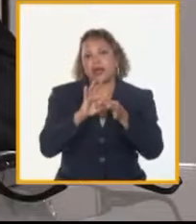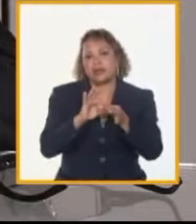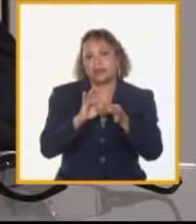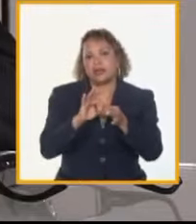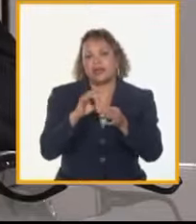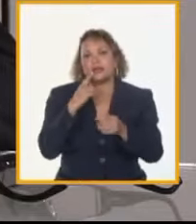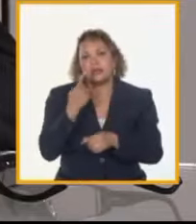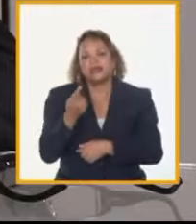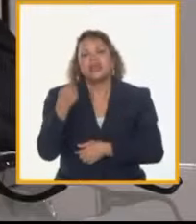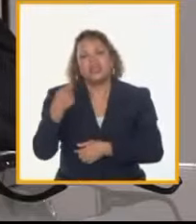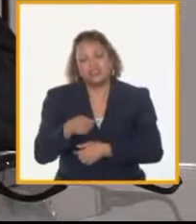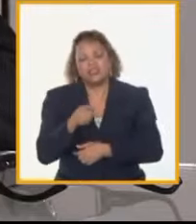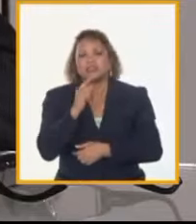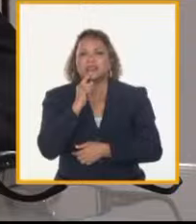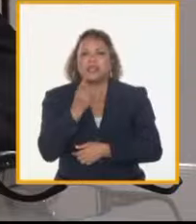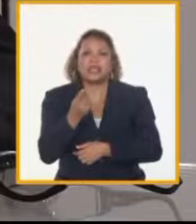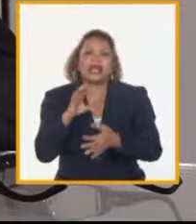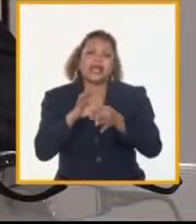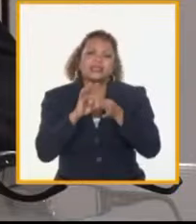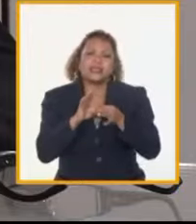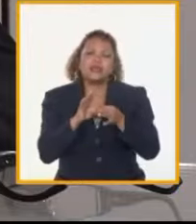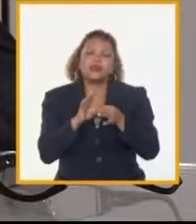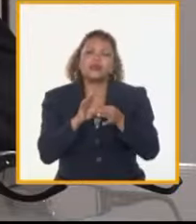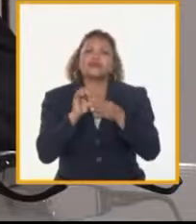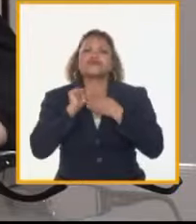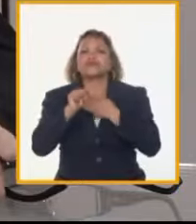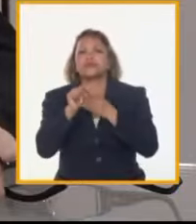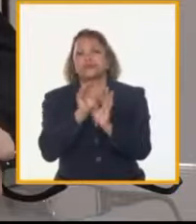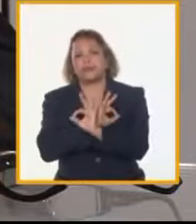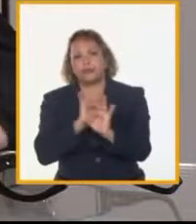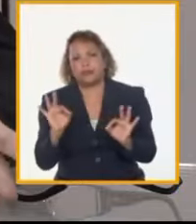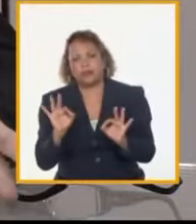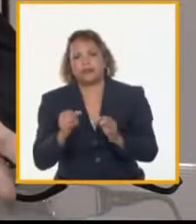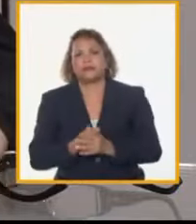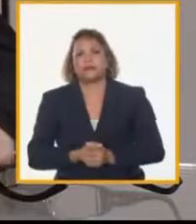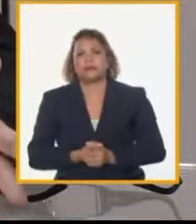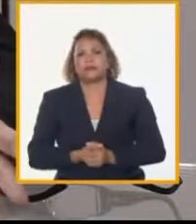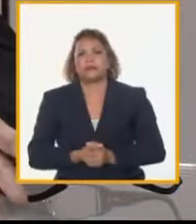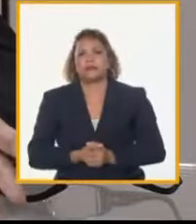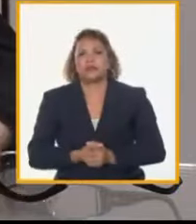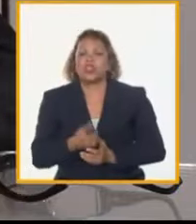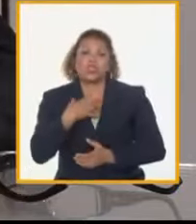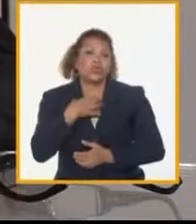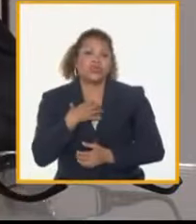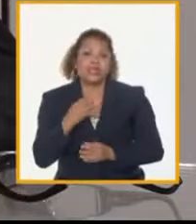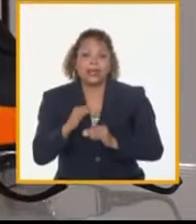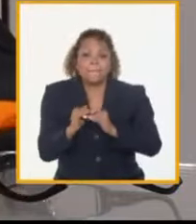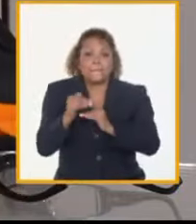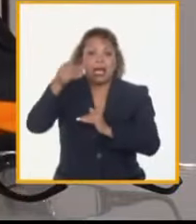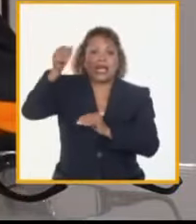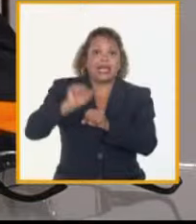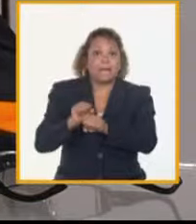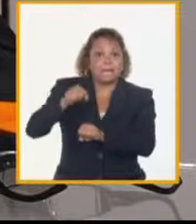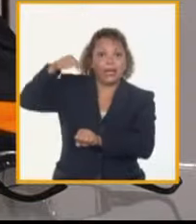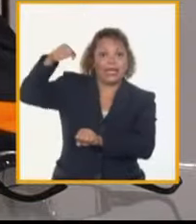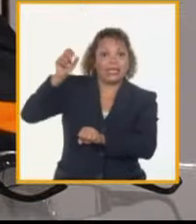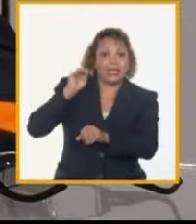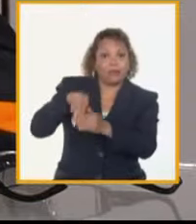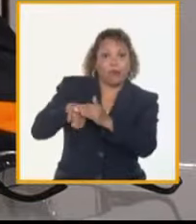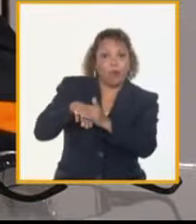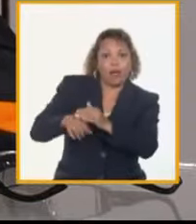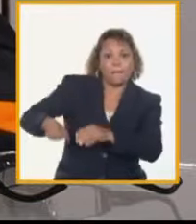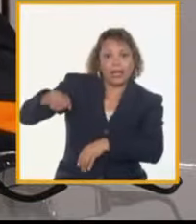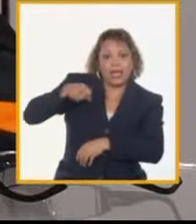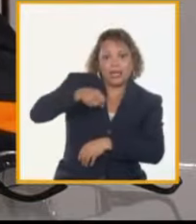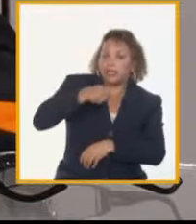la respuesta. La Gacela es un servicio especial. Es un medio que no cuenta con maletero para transportar equipaje. Un medio que tiene